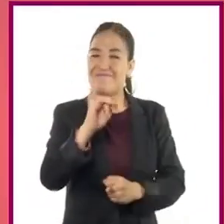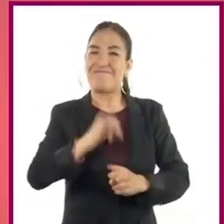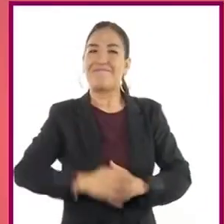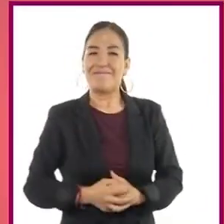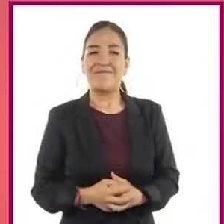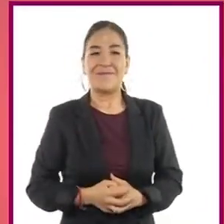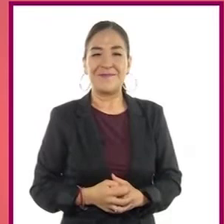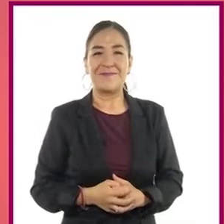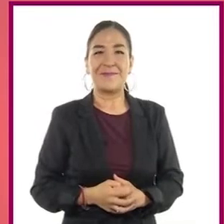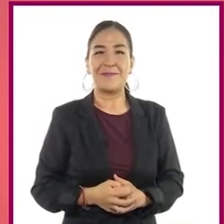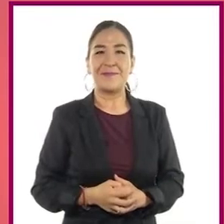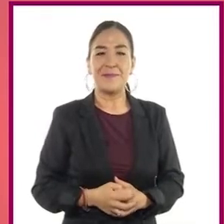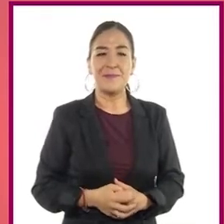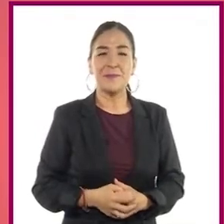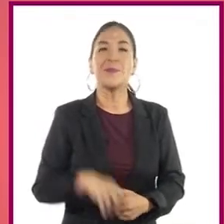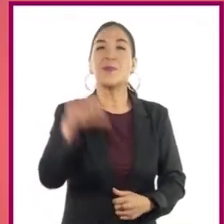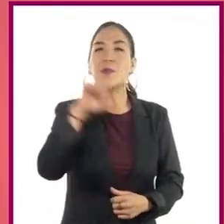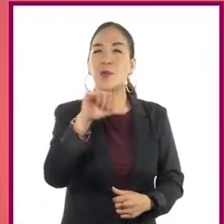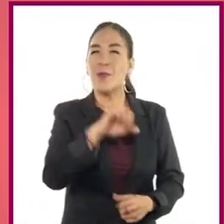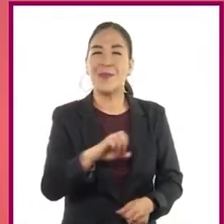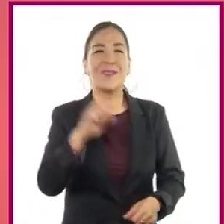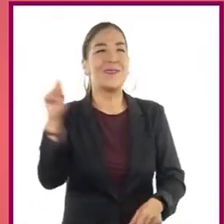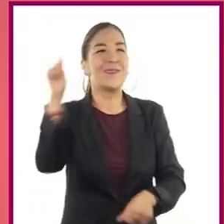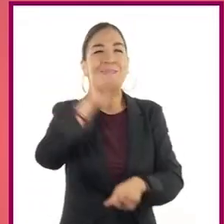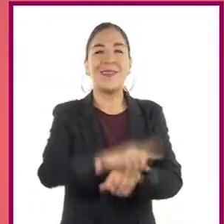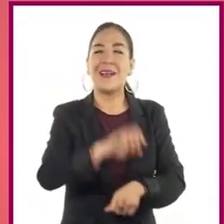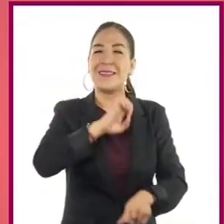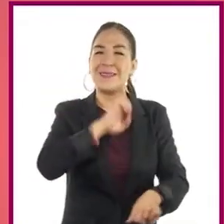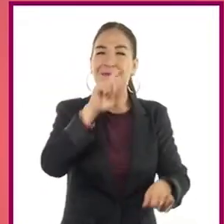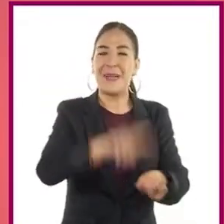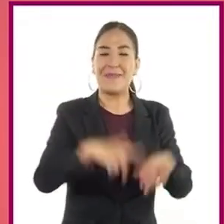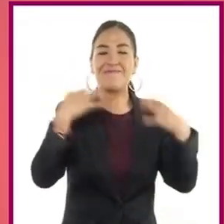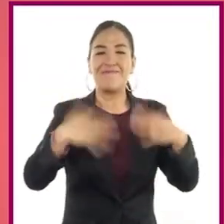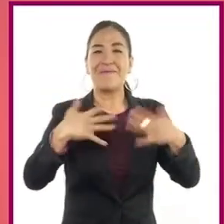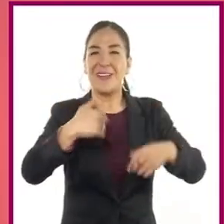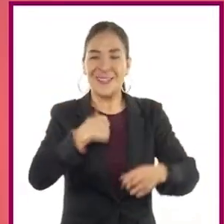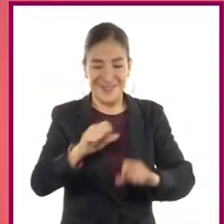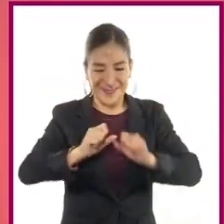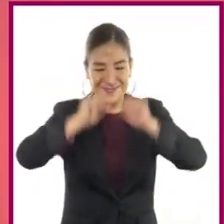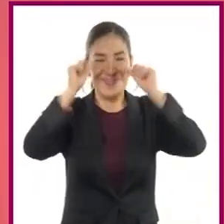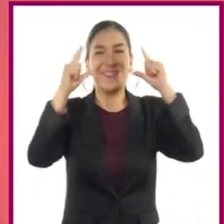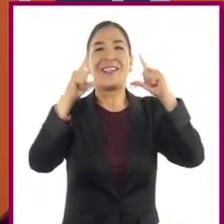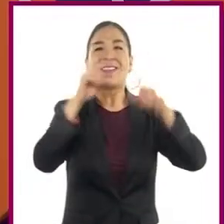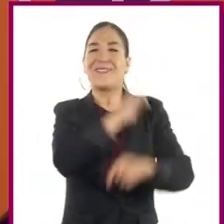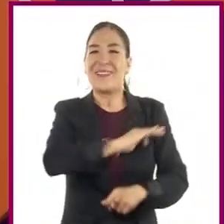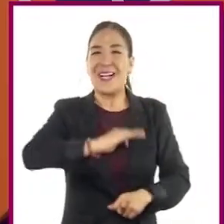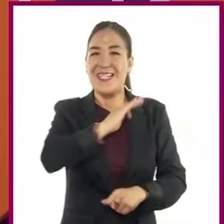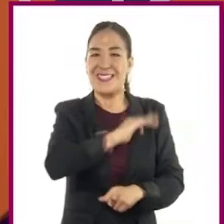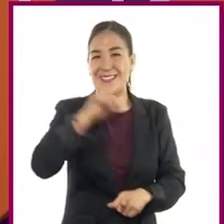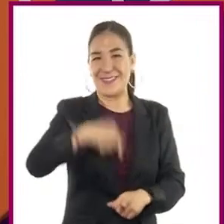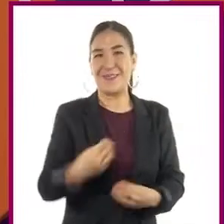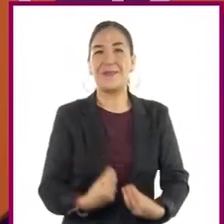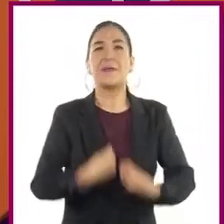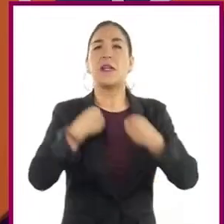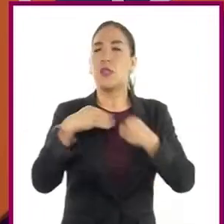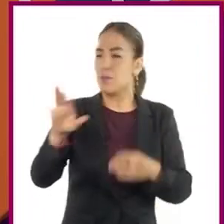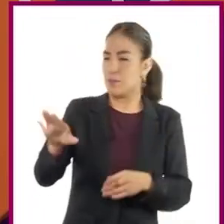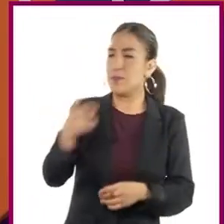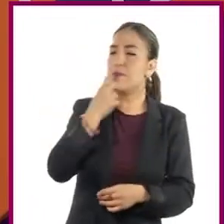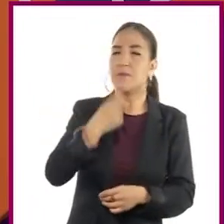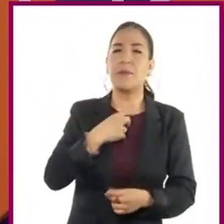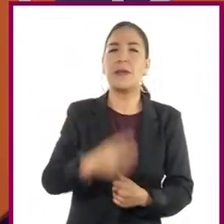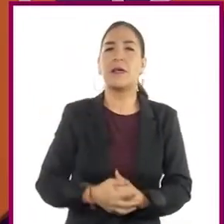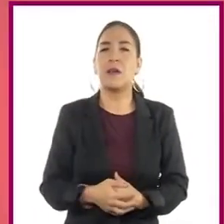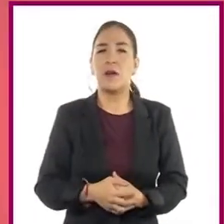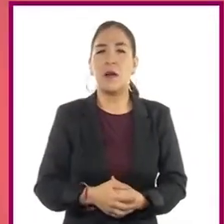es. Hoy especialmente desperté con mucho entusiasmo por la vida. Dime, Enrique, ¿a qué